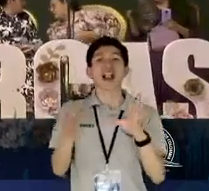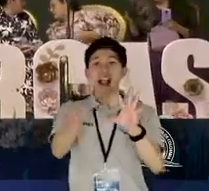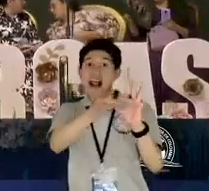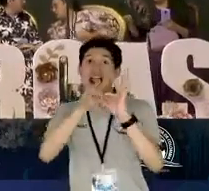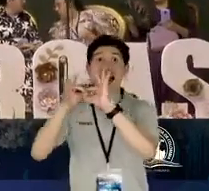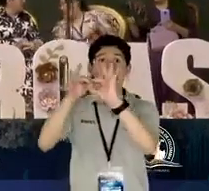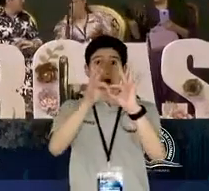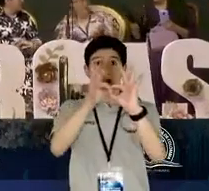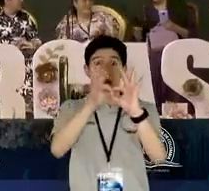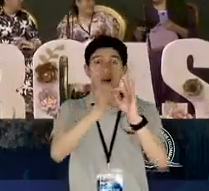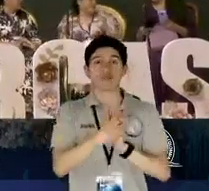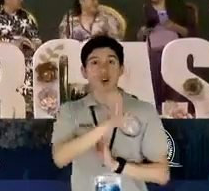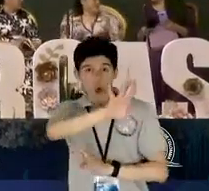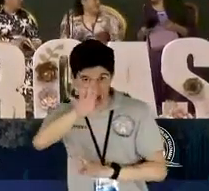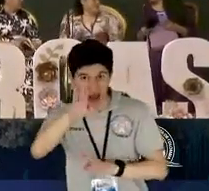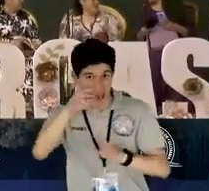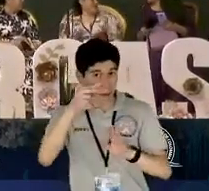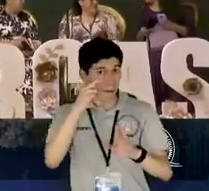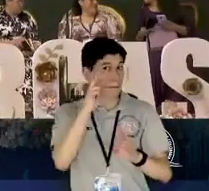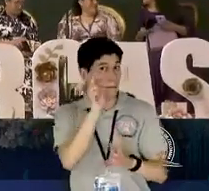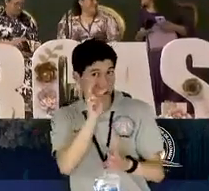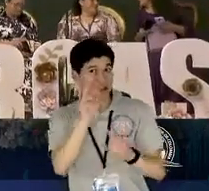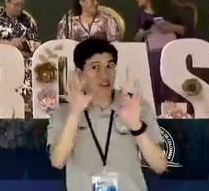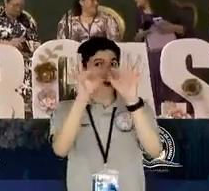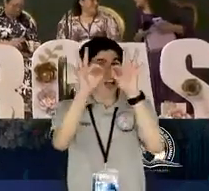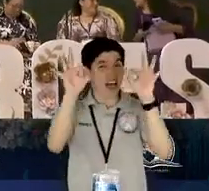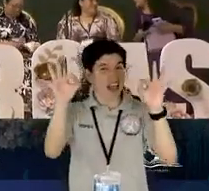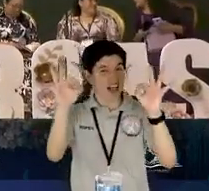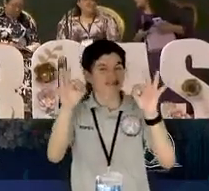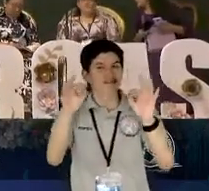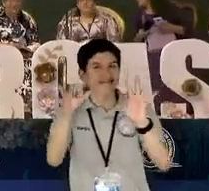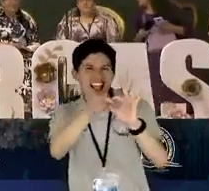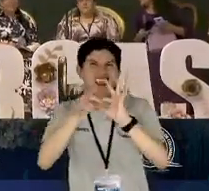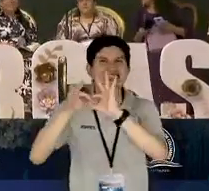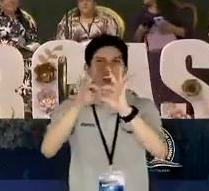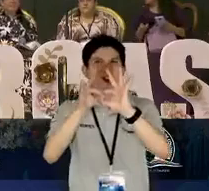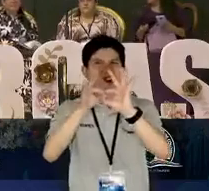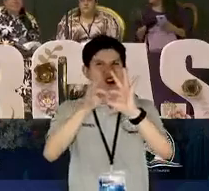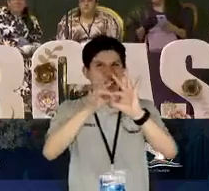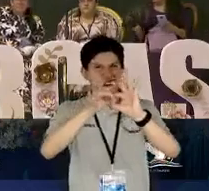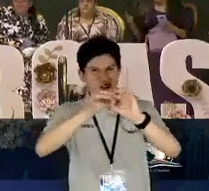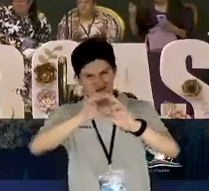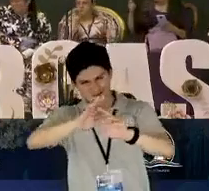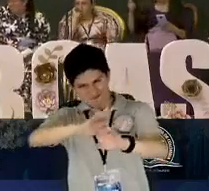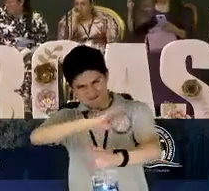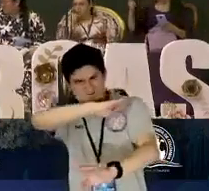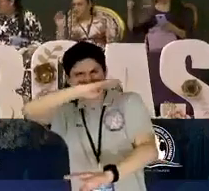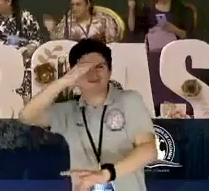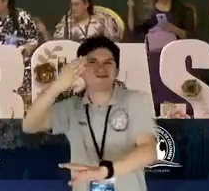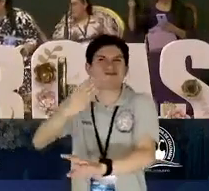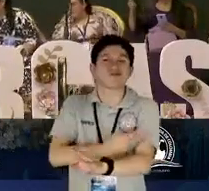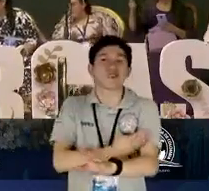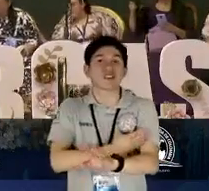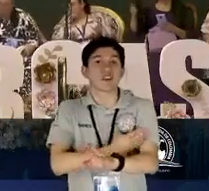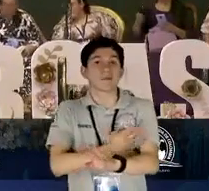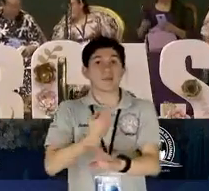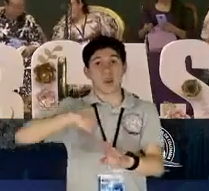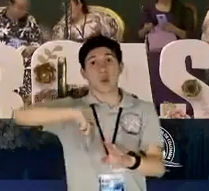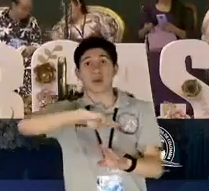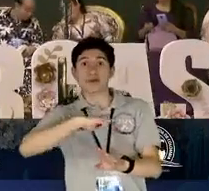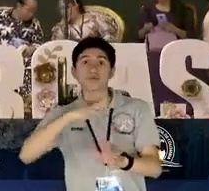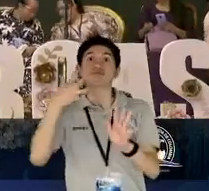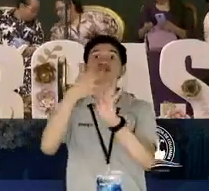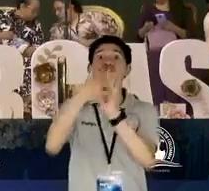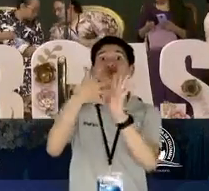¿se lo ha escuchado? Que la unión hace la fuerza. Y cuando hablamos de la unión, entonces estamos hablando